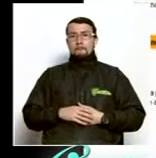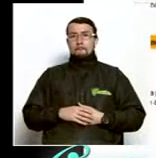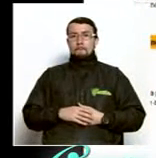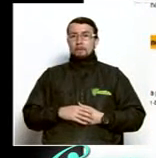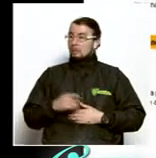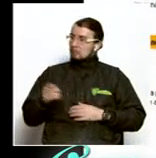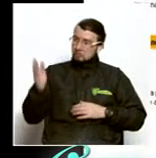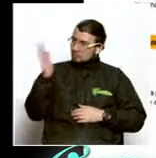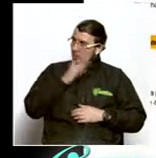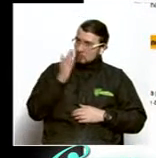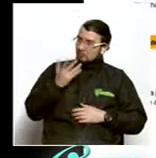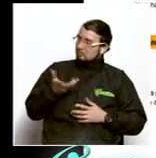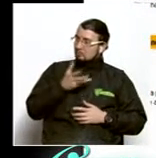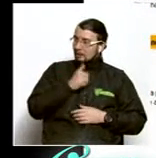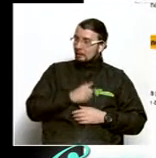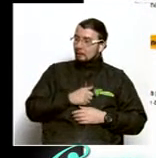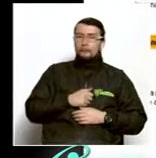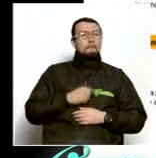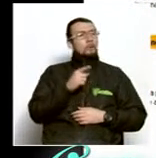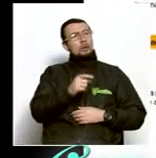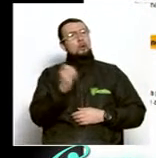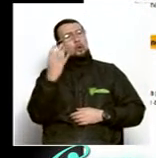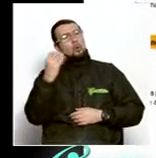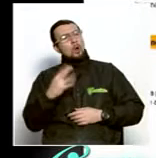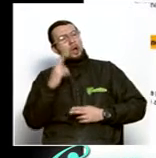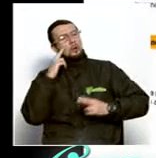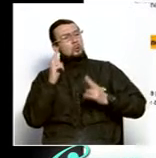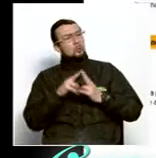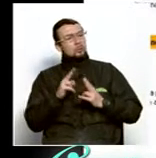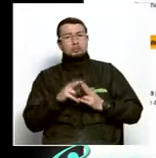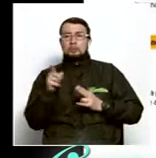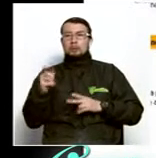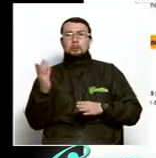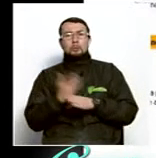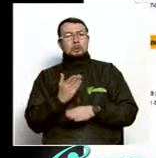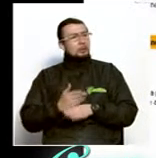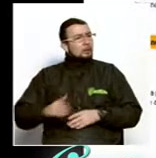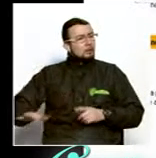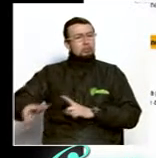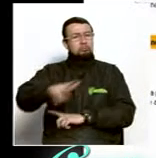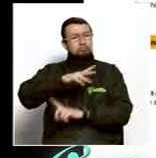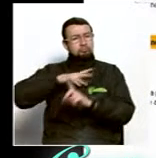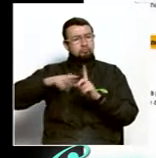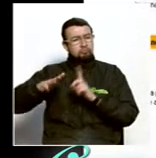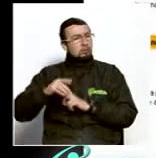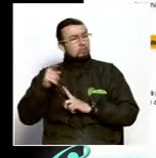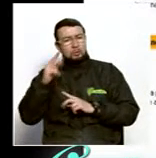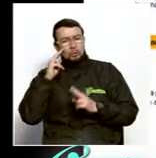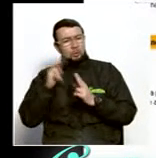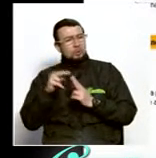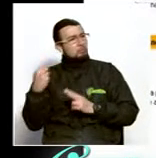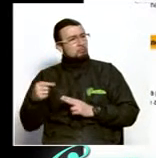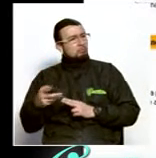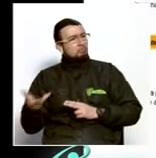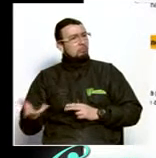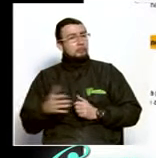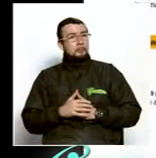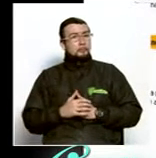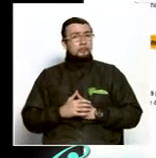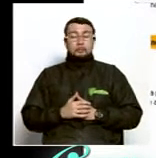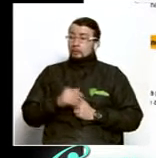¿Qué estadísticas conocen ustedes de la problemática ecológica y medioambiental? Bueno, pues realmente es